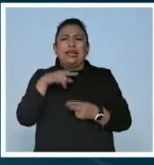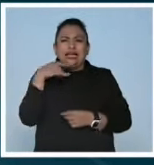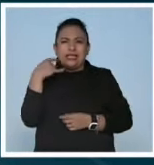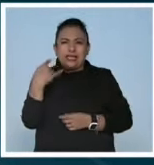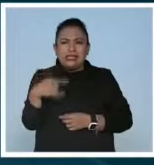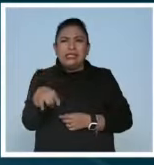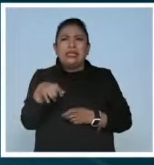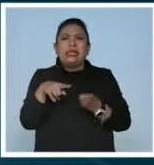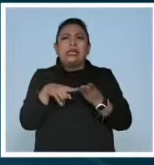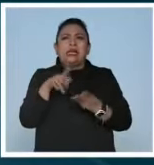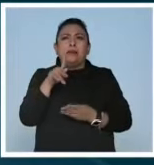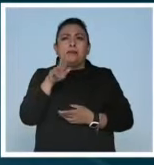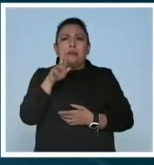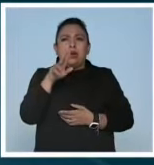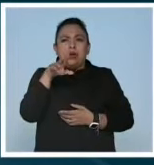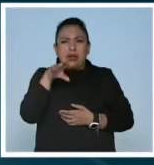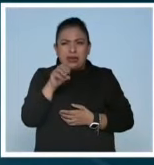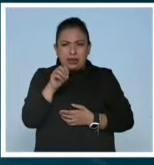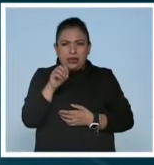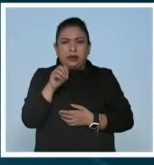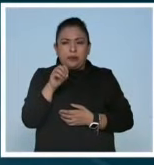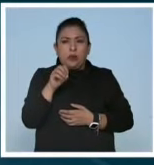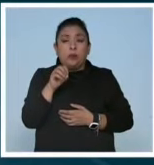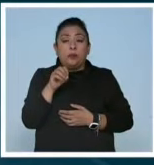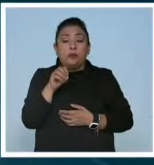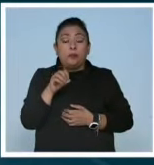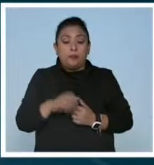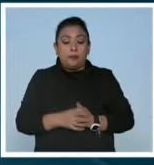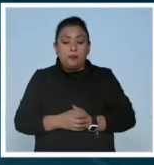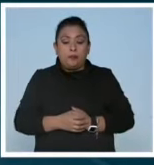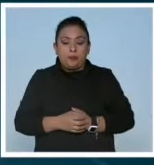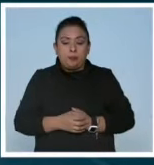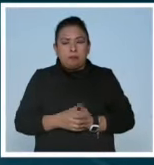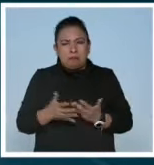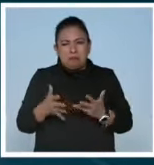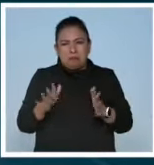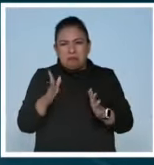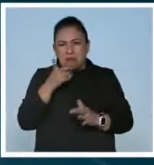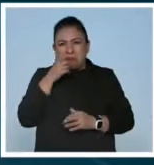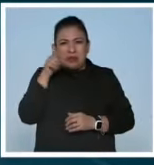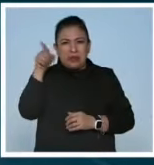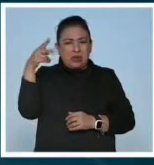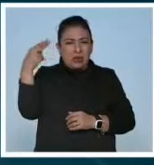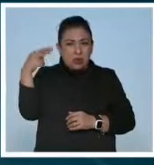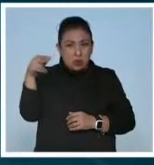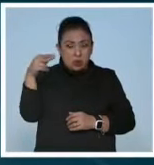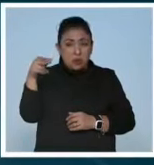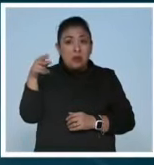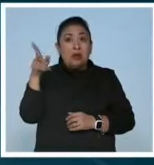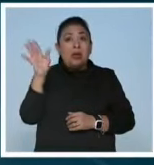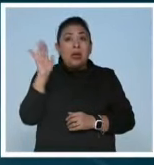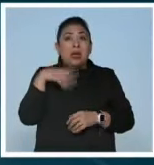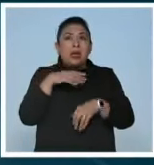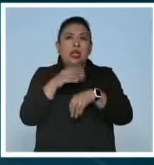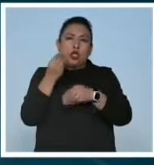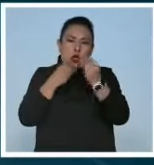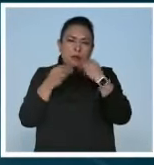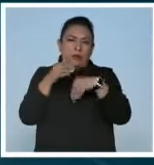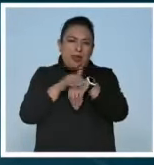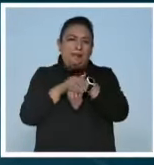en Palermo Sojo, una cosa puede decir como le llaman allá, comiendo con amigas muy